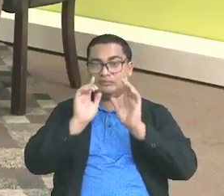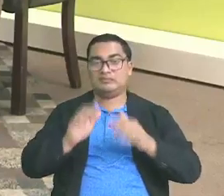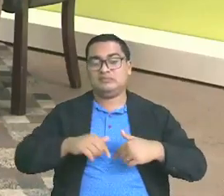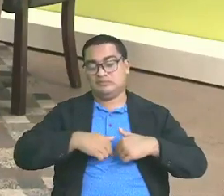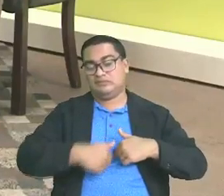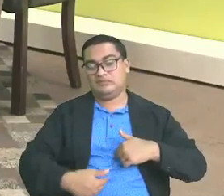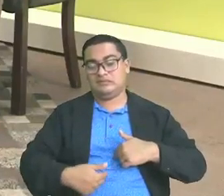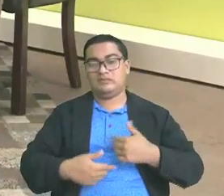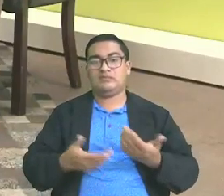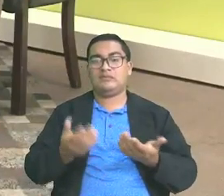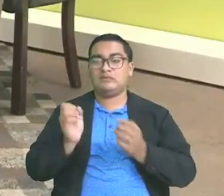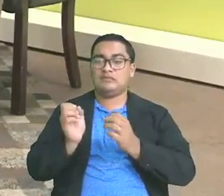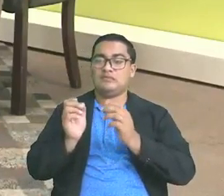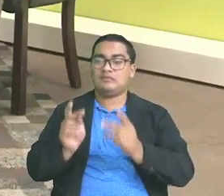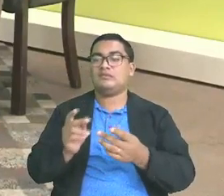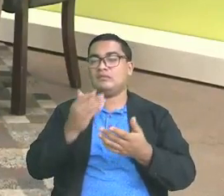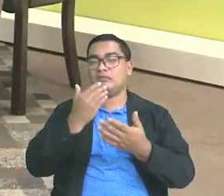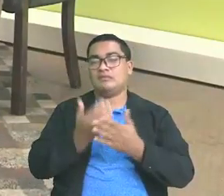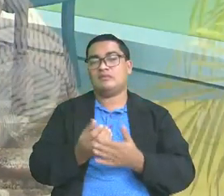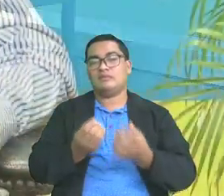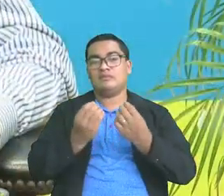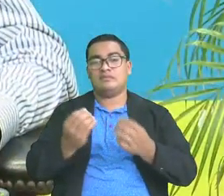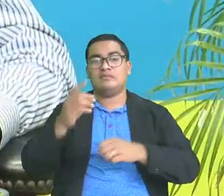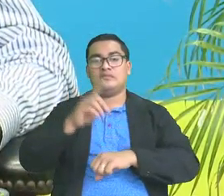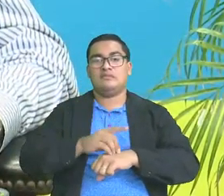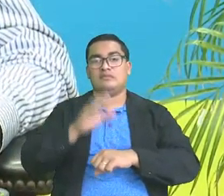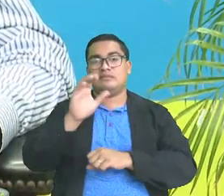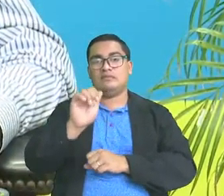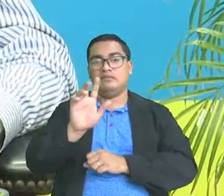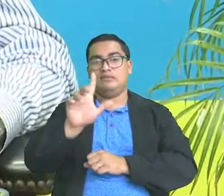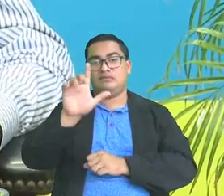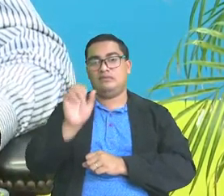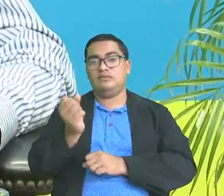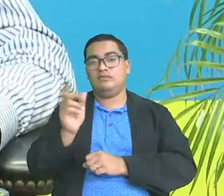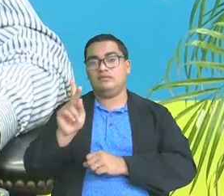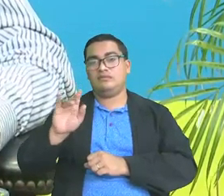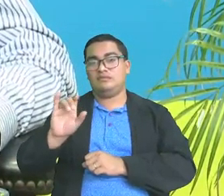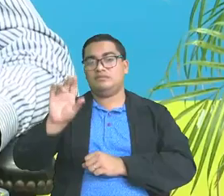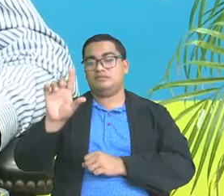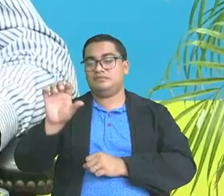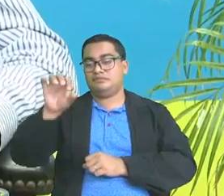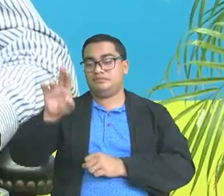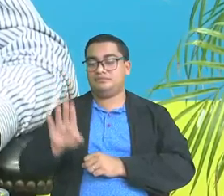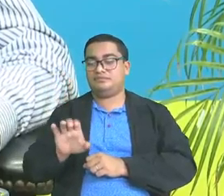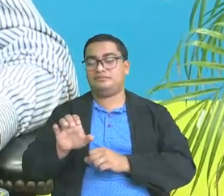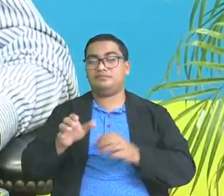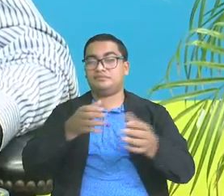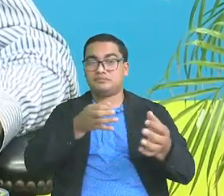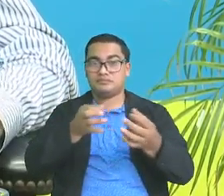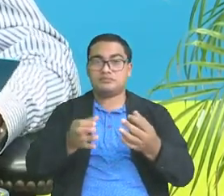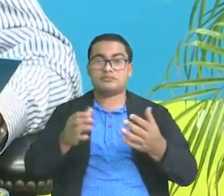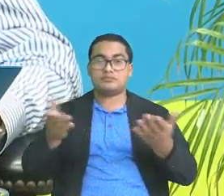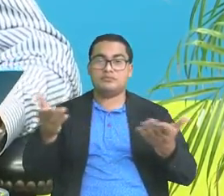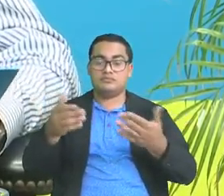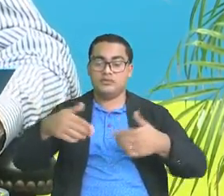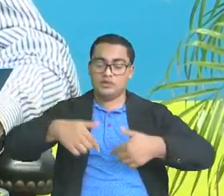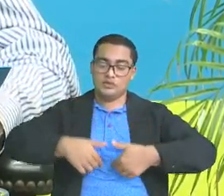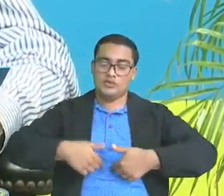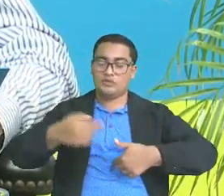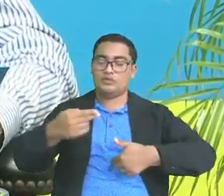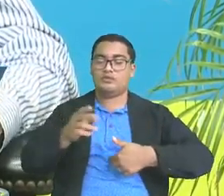pacientito. Ok. Le agradecemos al doctor Carlos Piqué por todo eso, valioso conocimiento que nos dio el día de hoy sobre las hernias,